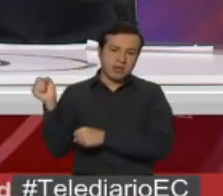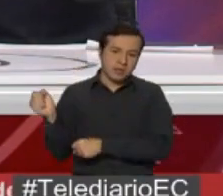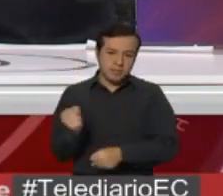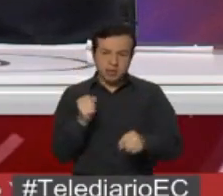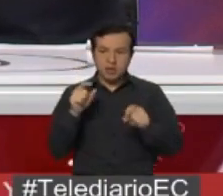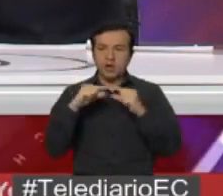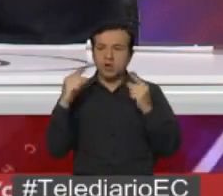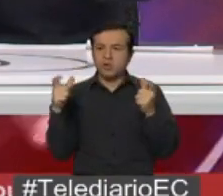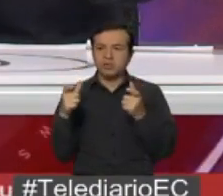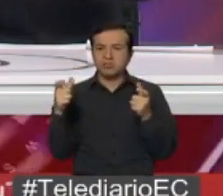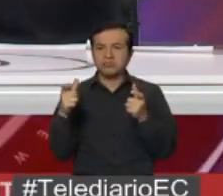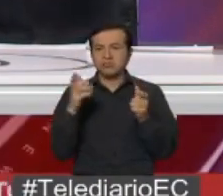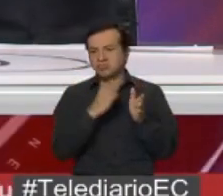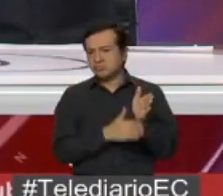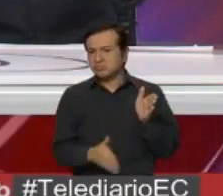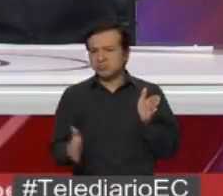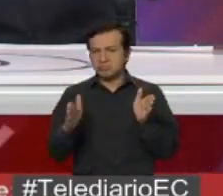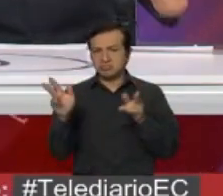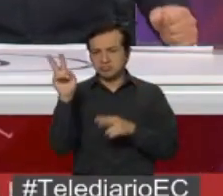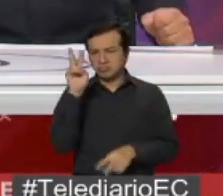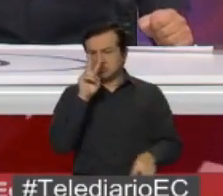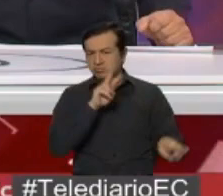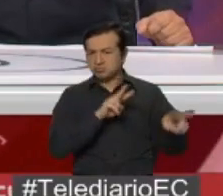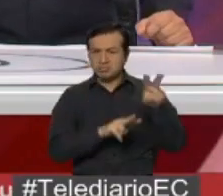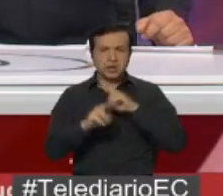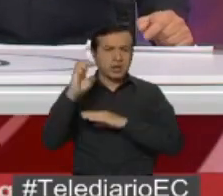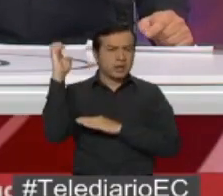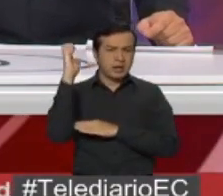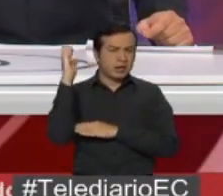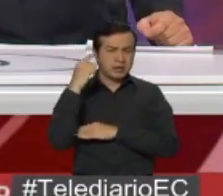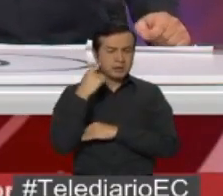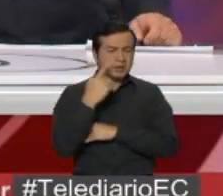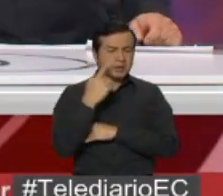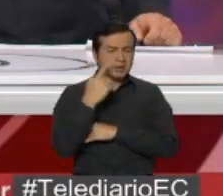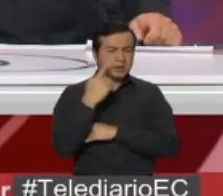han detectado durante estos días frente a la emergencia sanitaria